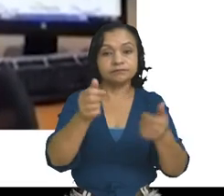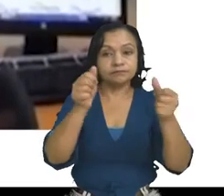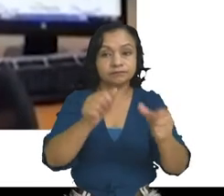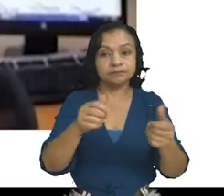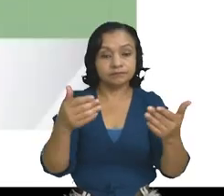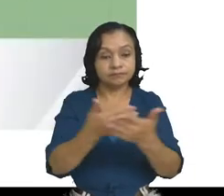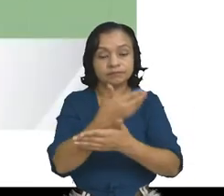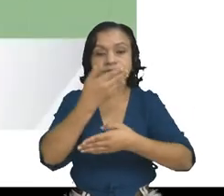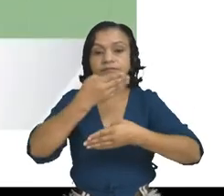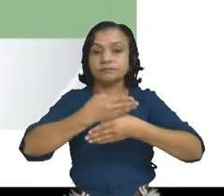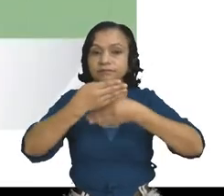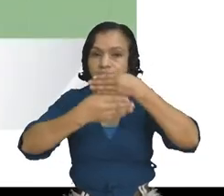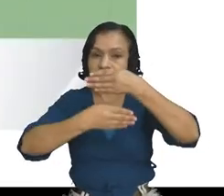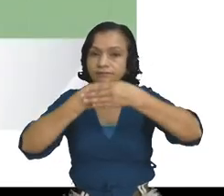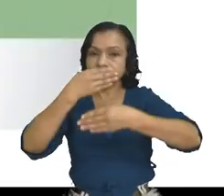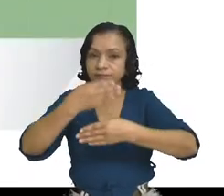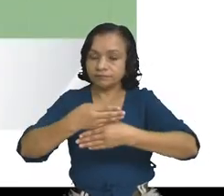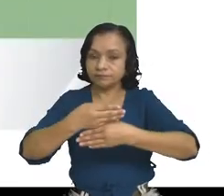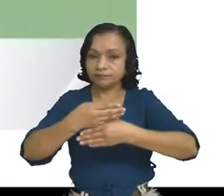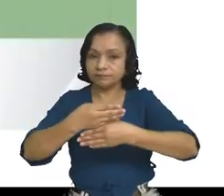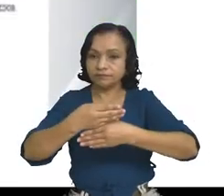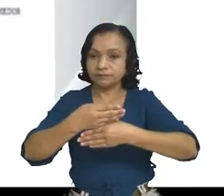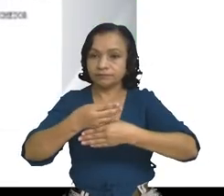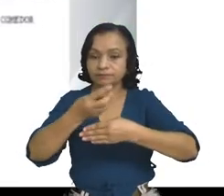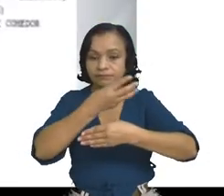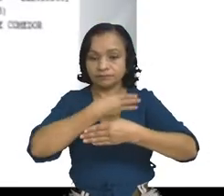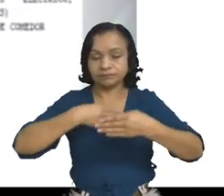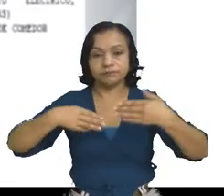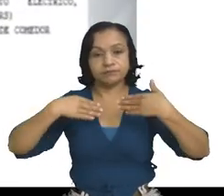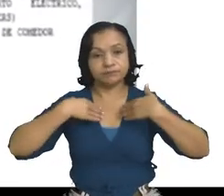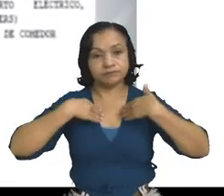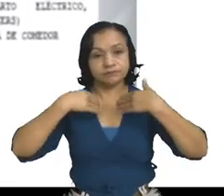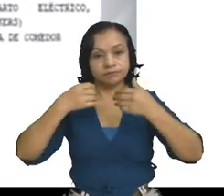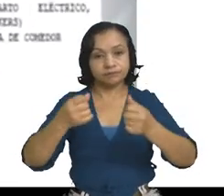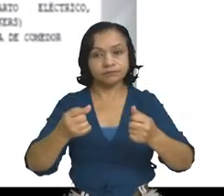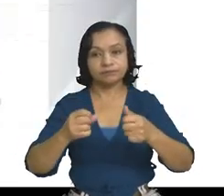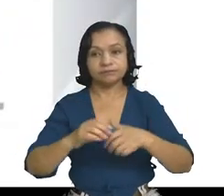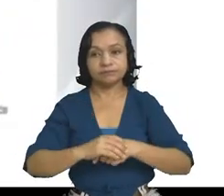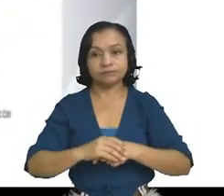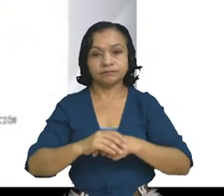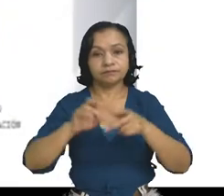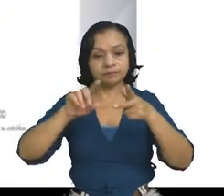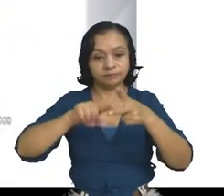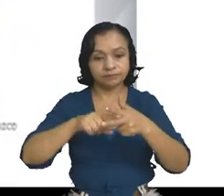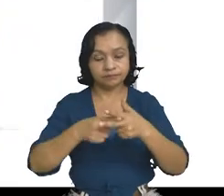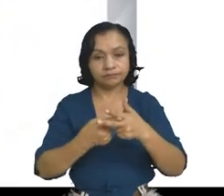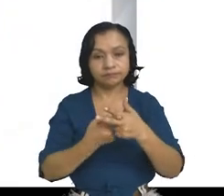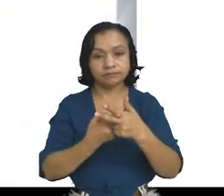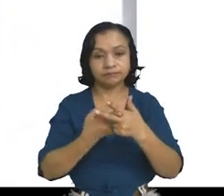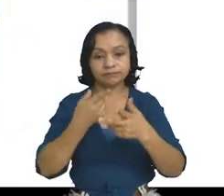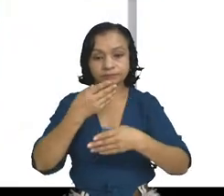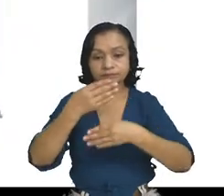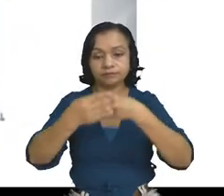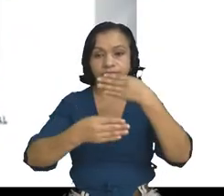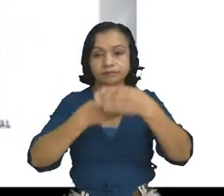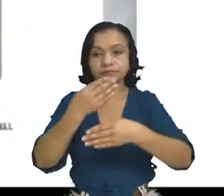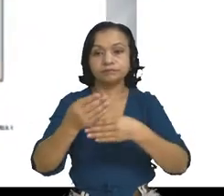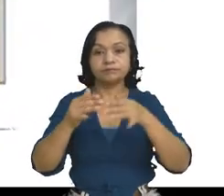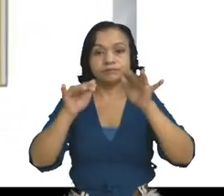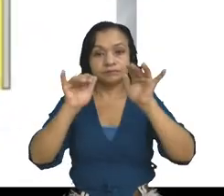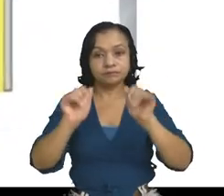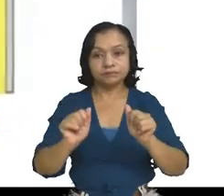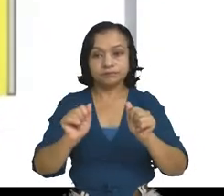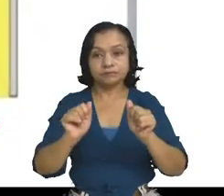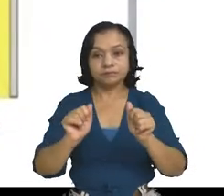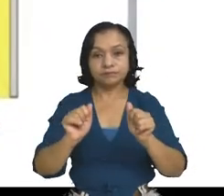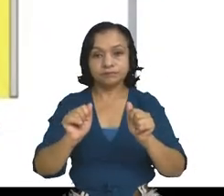nueva construcción y que ya establece que es el Ministerio de Salud quien tiene que dar inicio y coordina todo este proceso. Ya nosotros estamos